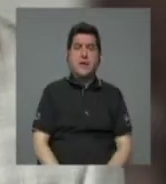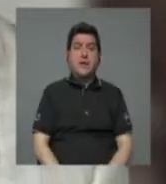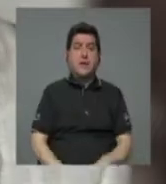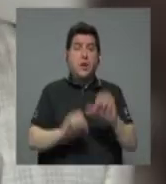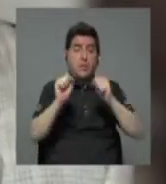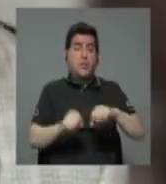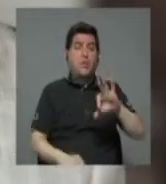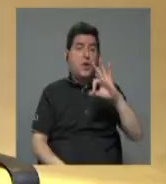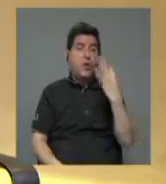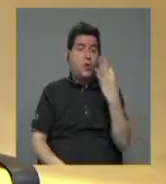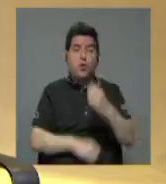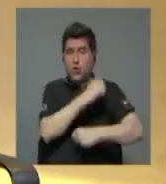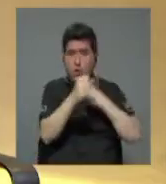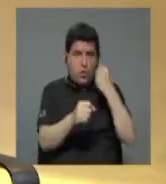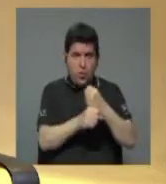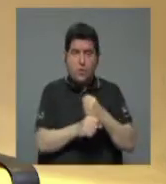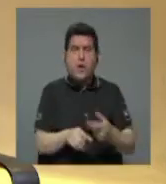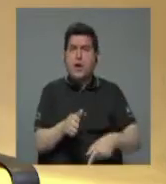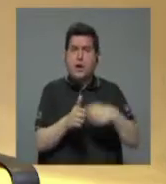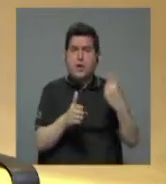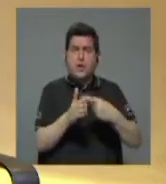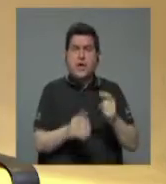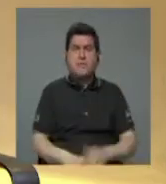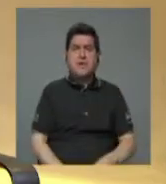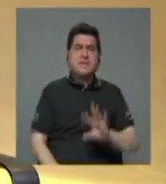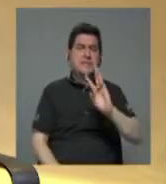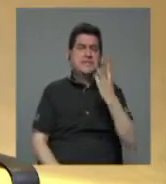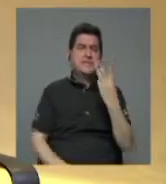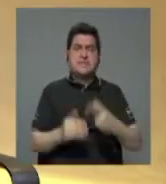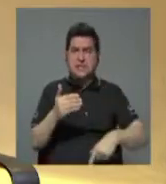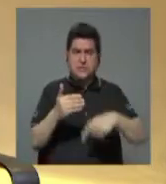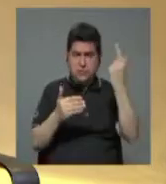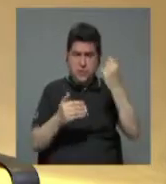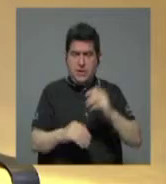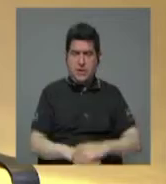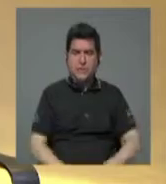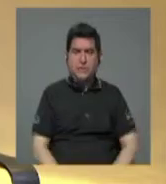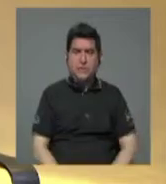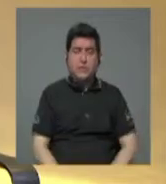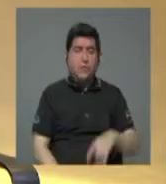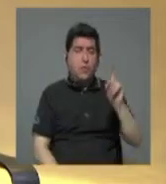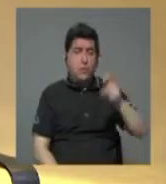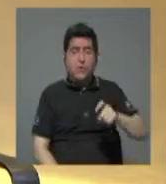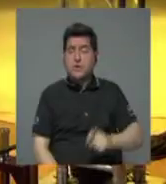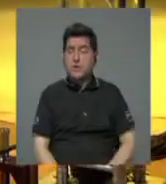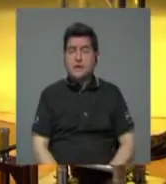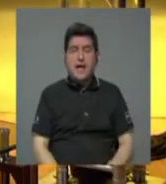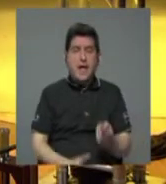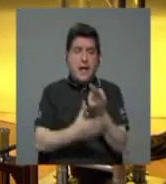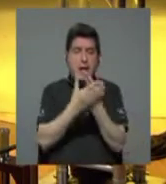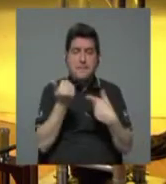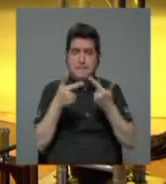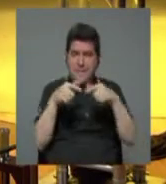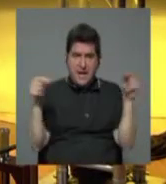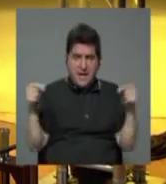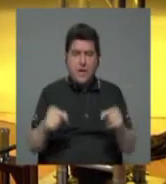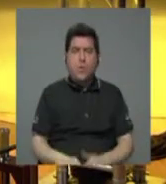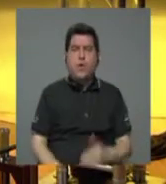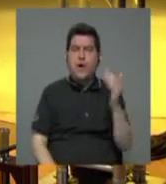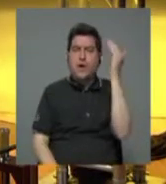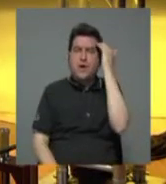como noveno año y en algunos casos incluso en sexto. Por otro lado, no requiere ser bilingüe. Los conocimientos de